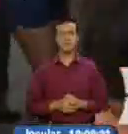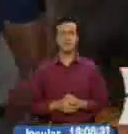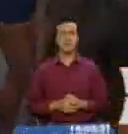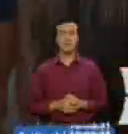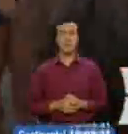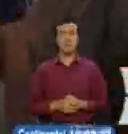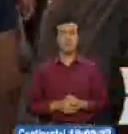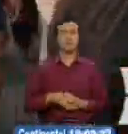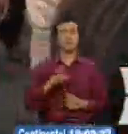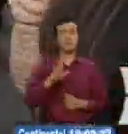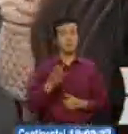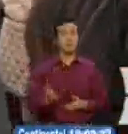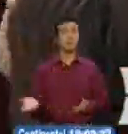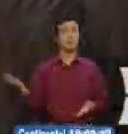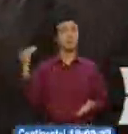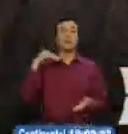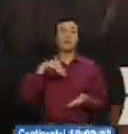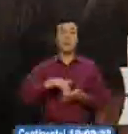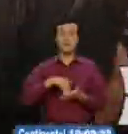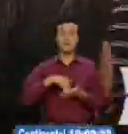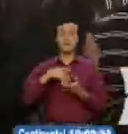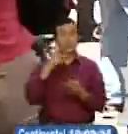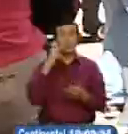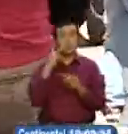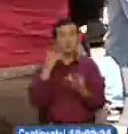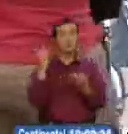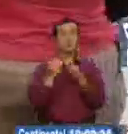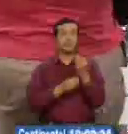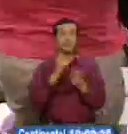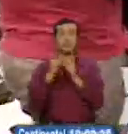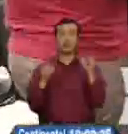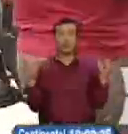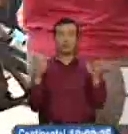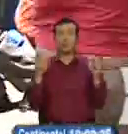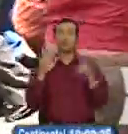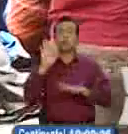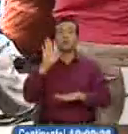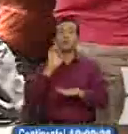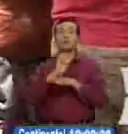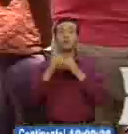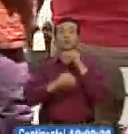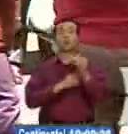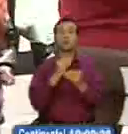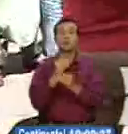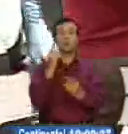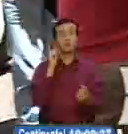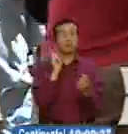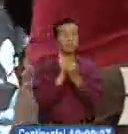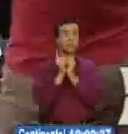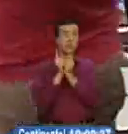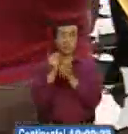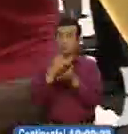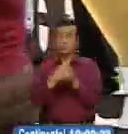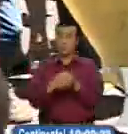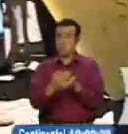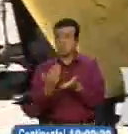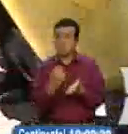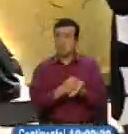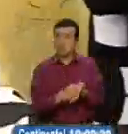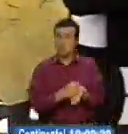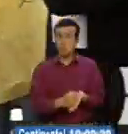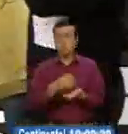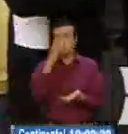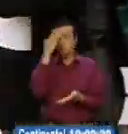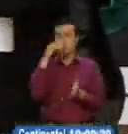Por eso a su salida se volvió a repetir lo del ingreso, es decir, los simpatizantes de Compromiso Ecuador se encontraron con quienes los esperaban para receptar su firma,